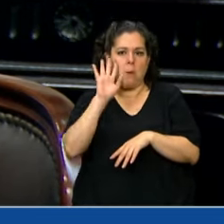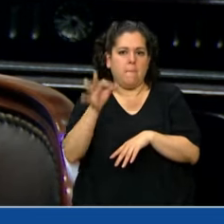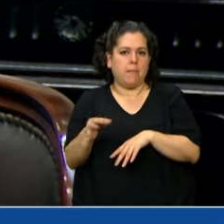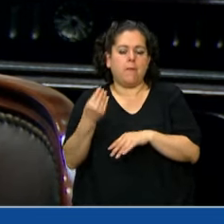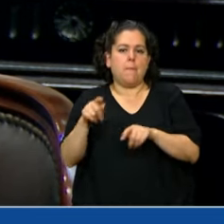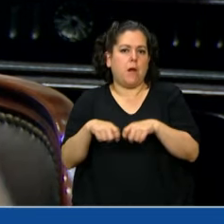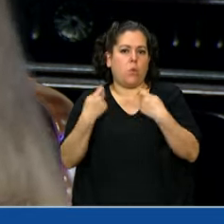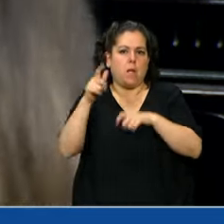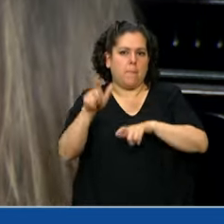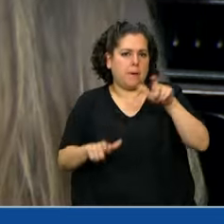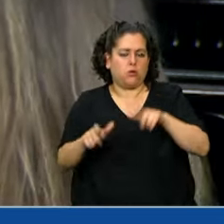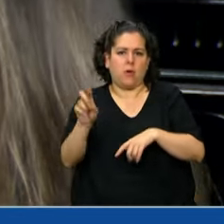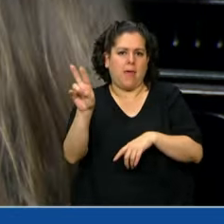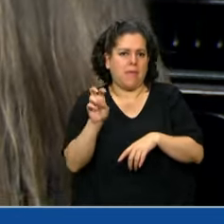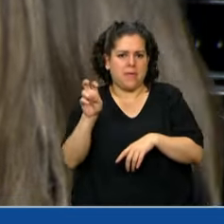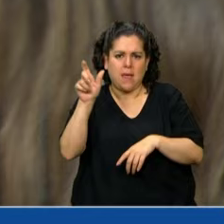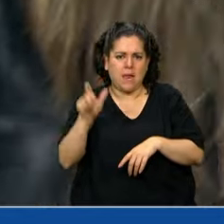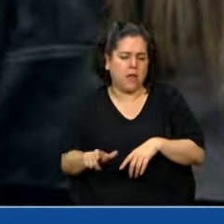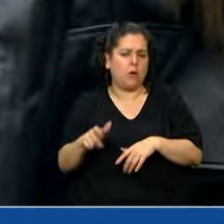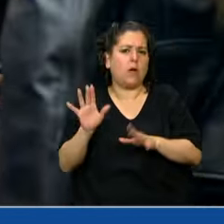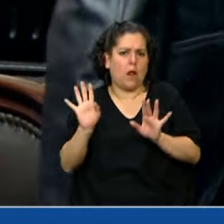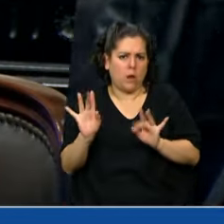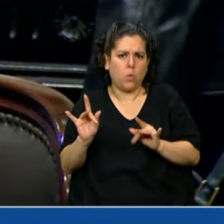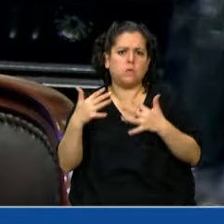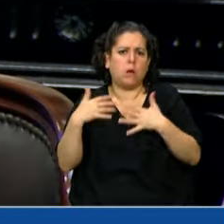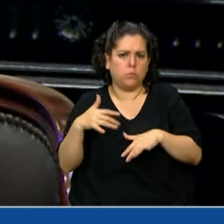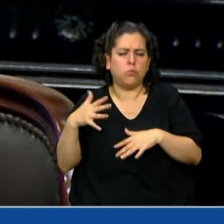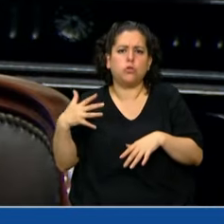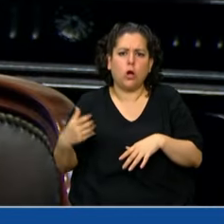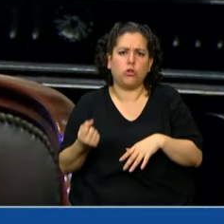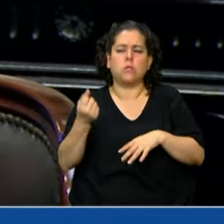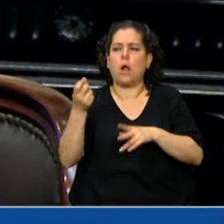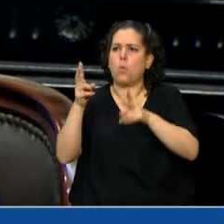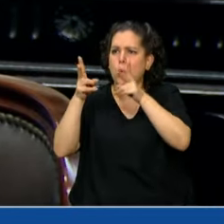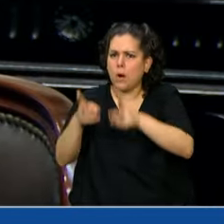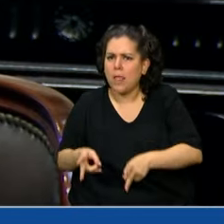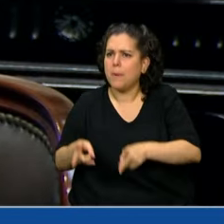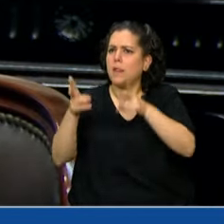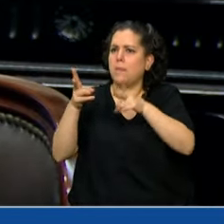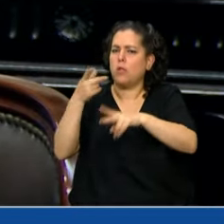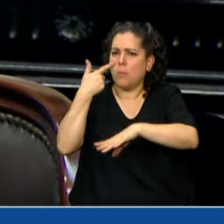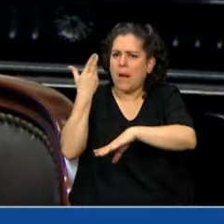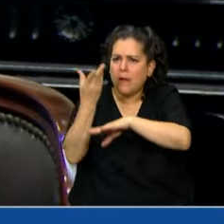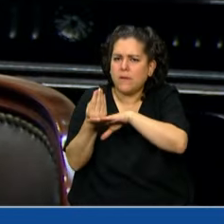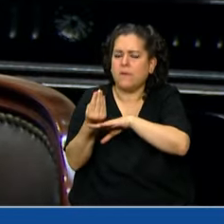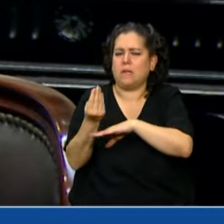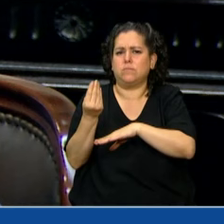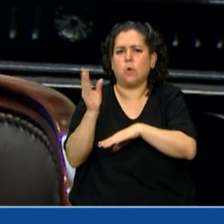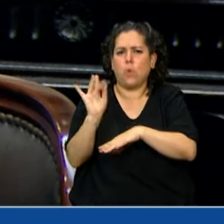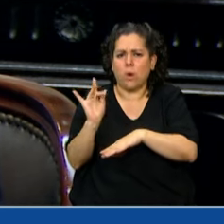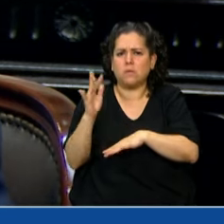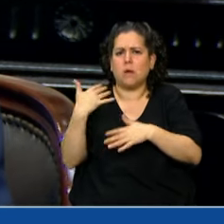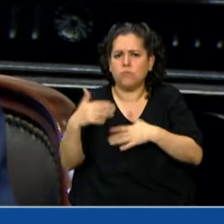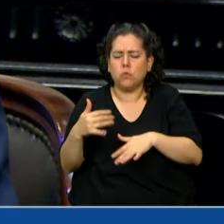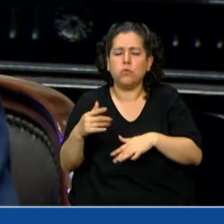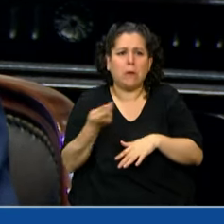inquilinos a quienes les cuesta enormemente encontrar una vivienda para alquilar y Y que además dada la